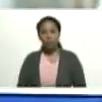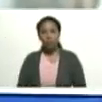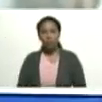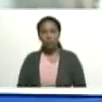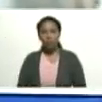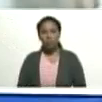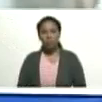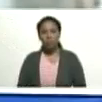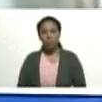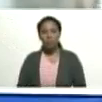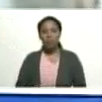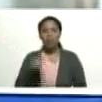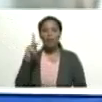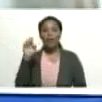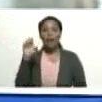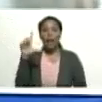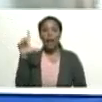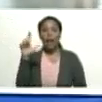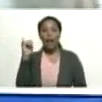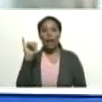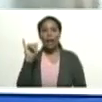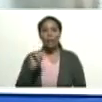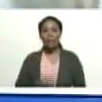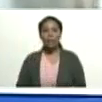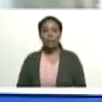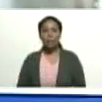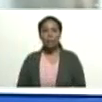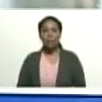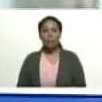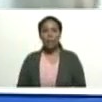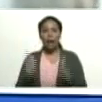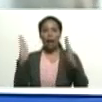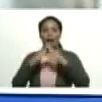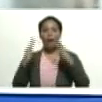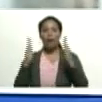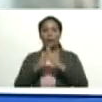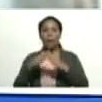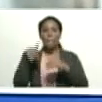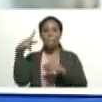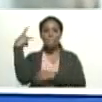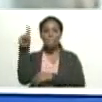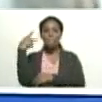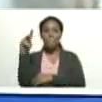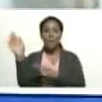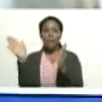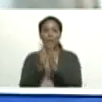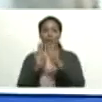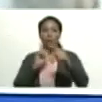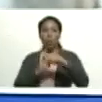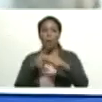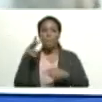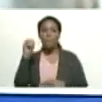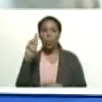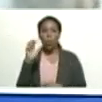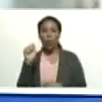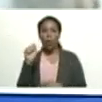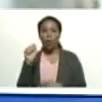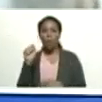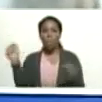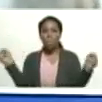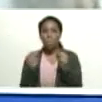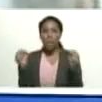Kelly Andrade, quinto puesto, de la Hacienda La Curva, parroquia Santa Cruz de Mora, Mérida.